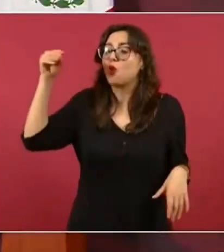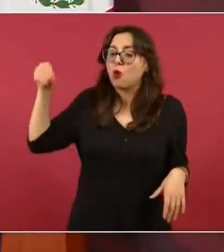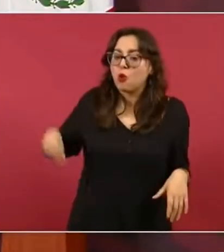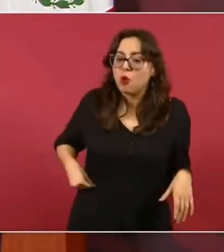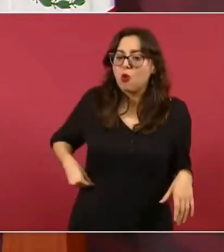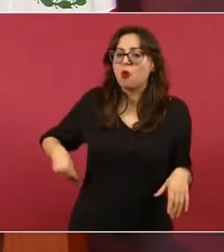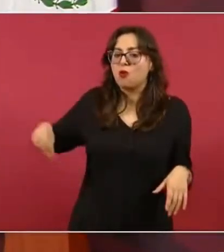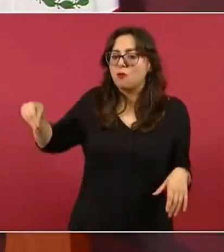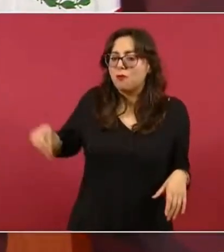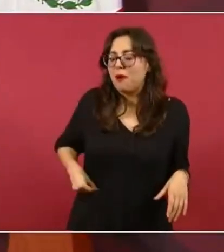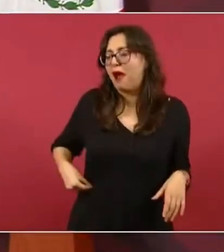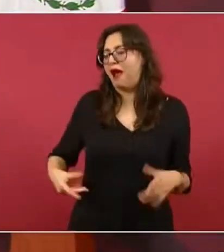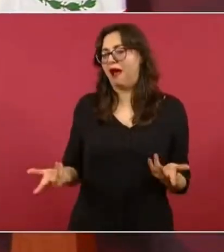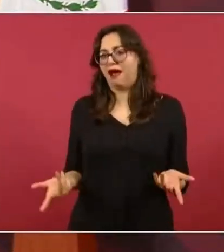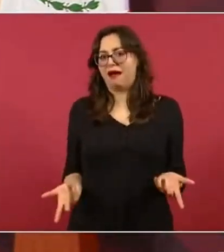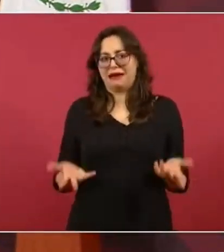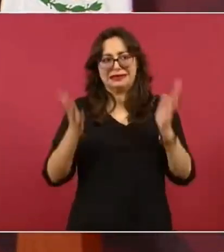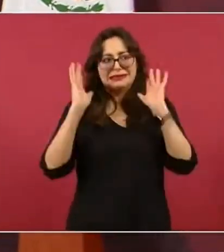la asociación delictuosa